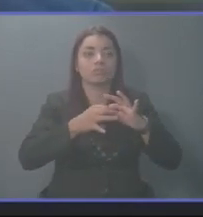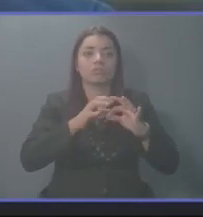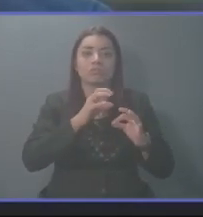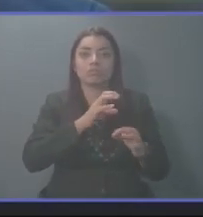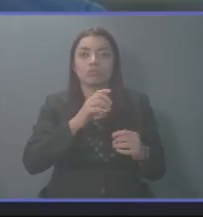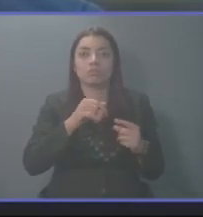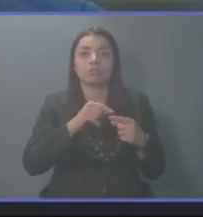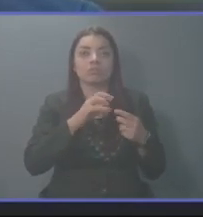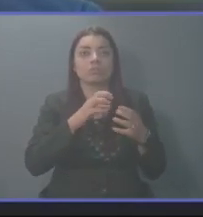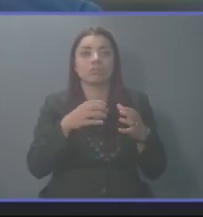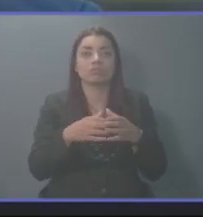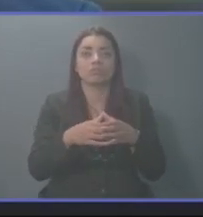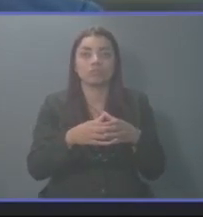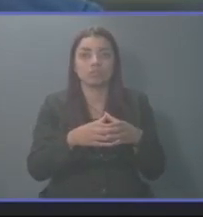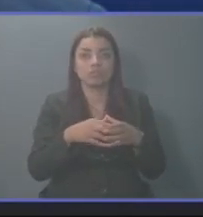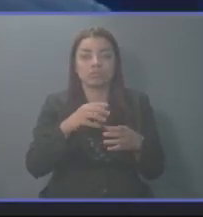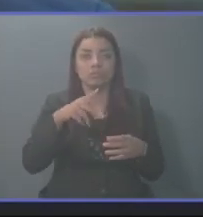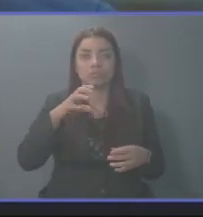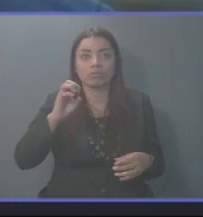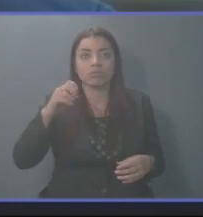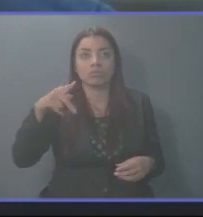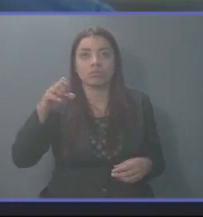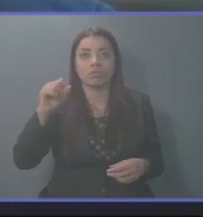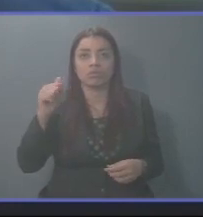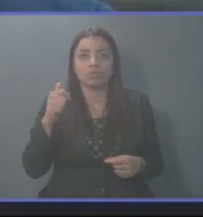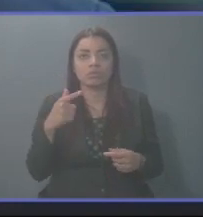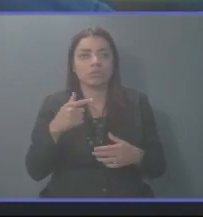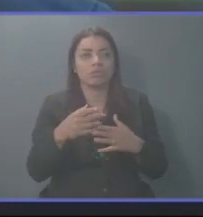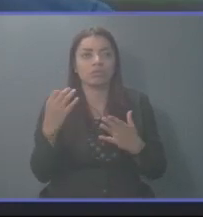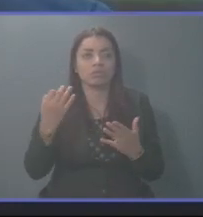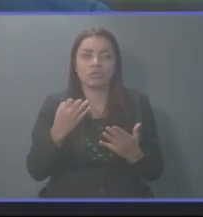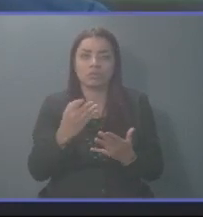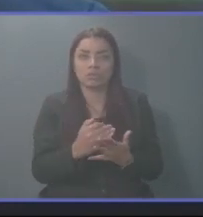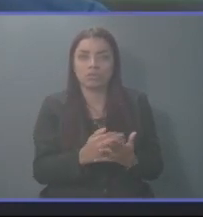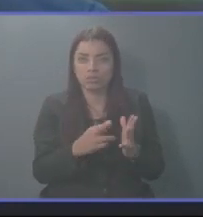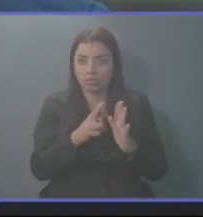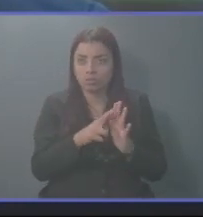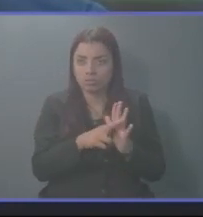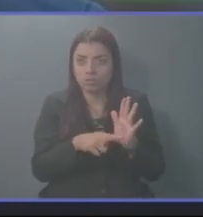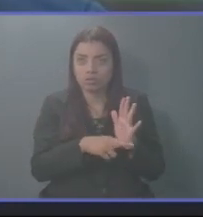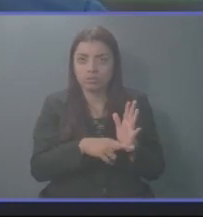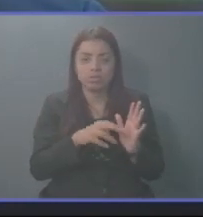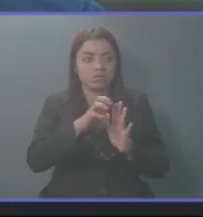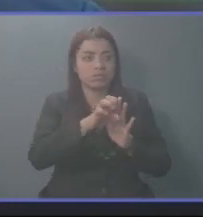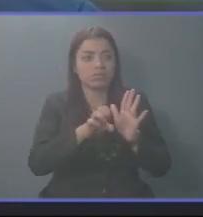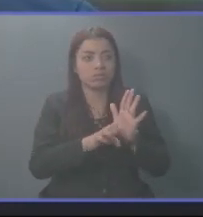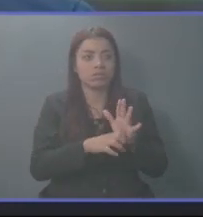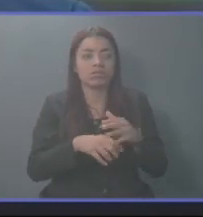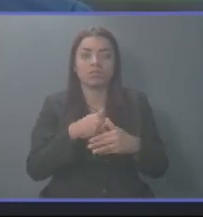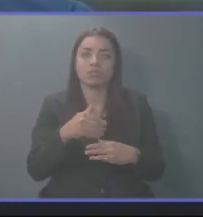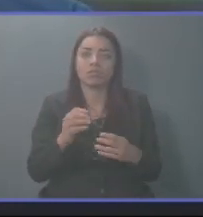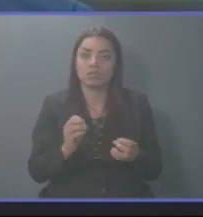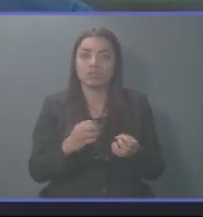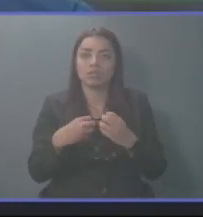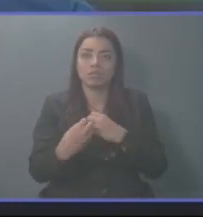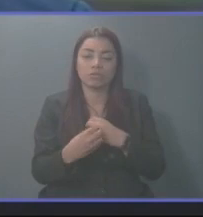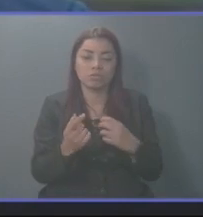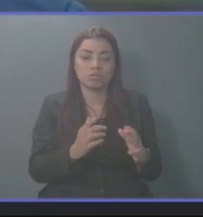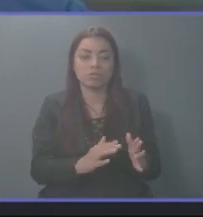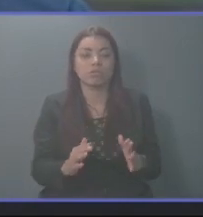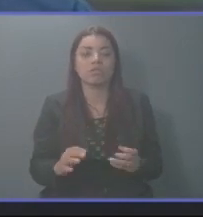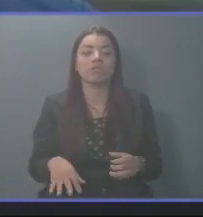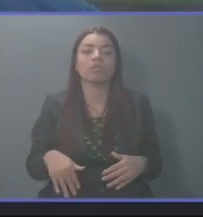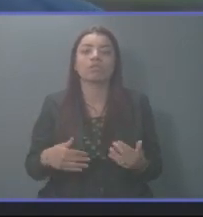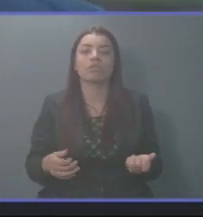Comité Paralímpico de El Salvador COPESA, por lo menos el requisito de registro de sus estatutos en una oficina centralizada que,